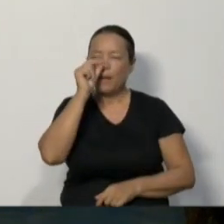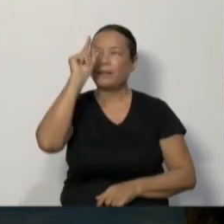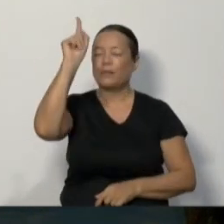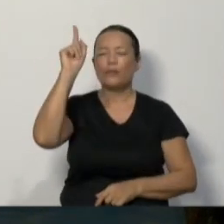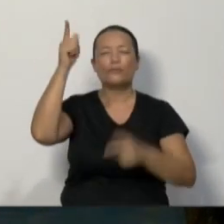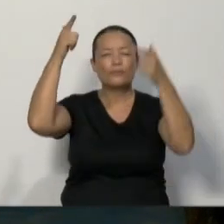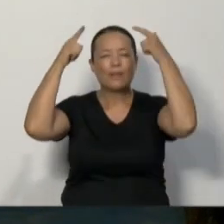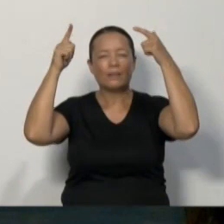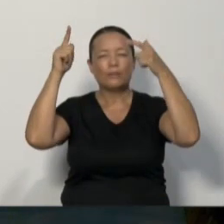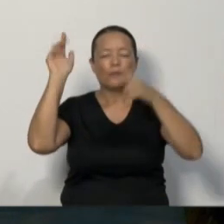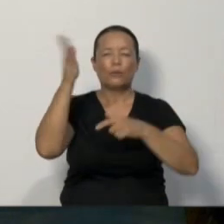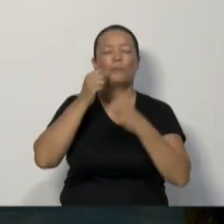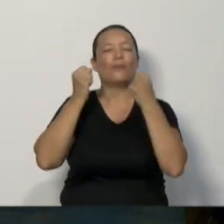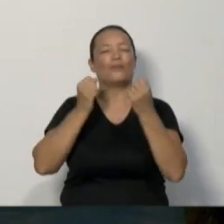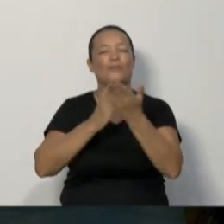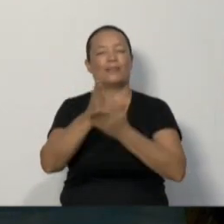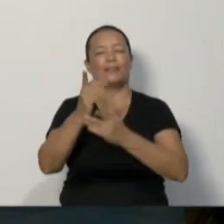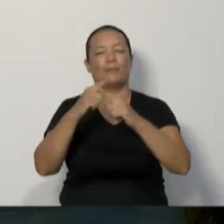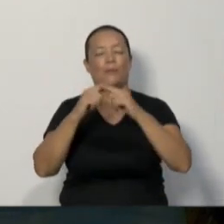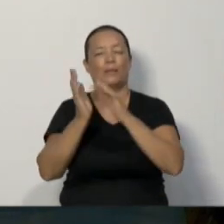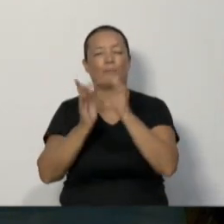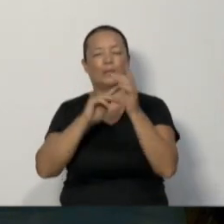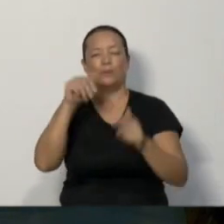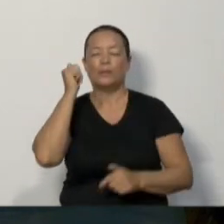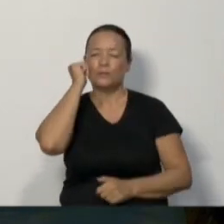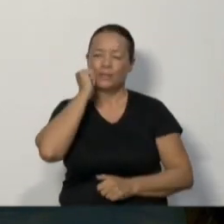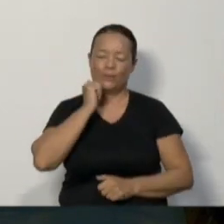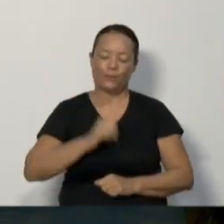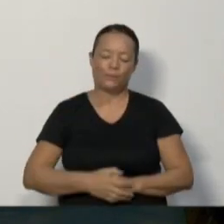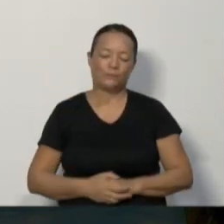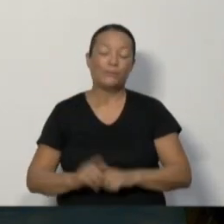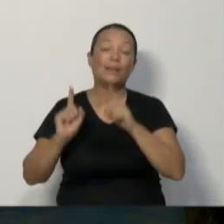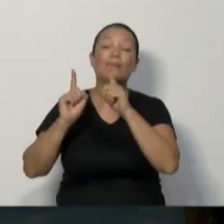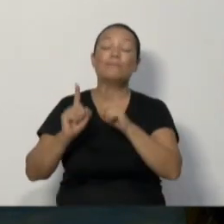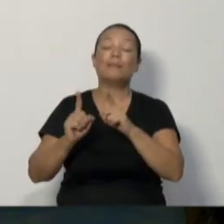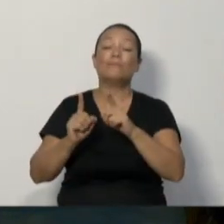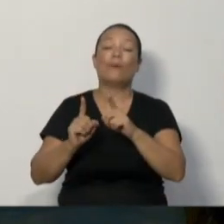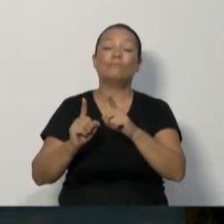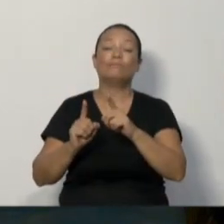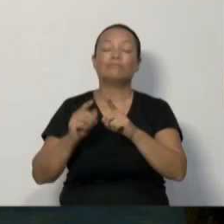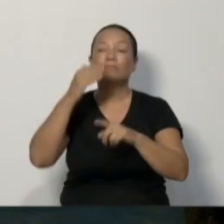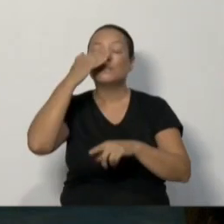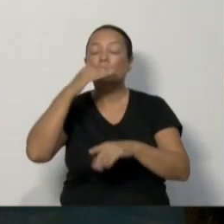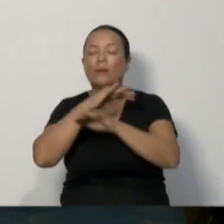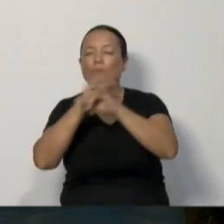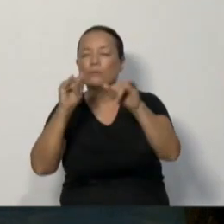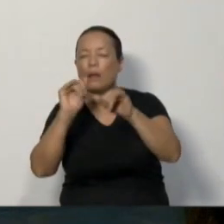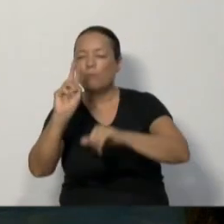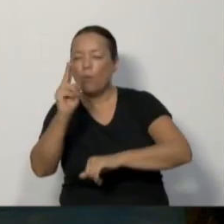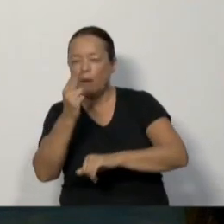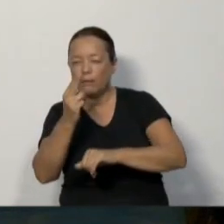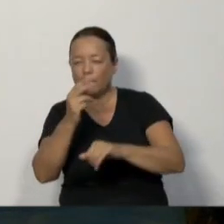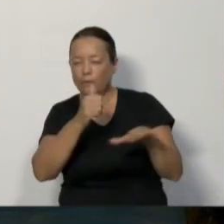Padre Santo, Dios Todopoderoso y Eterno, por Cristo Señor nuestro. Él mismo, después de anunciar su muerte